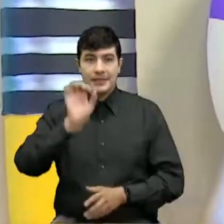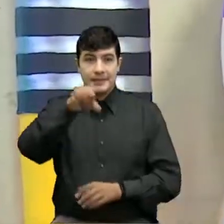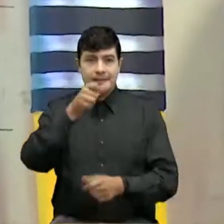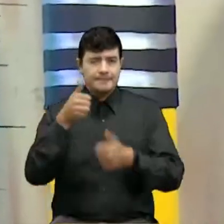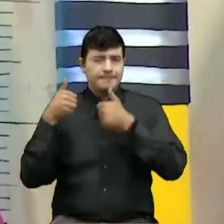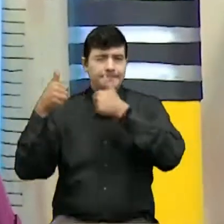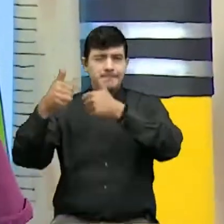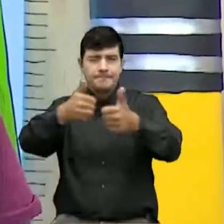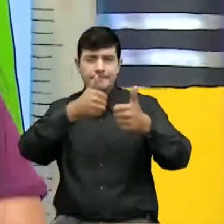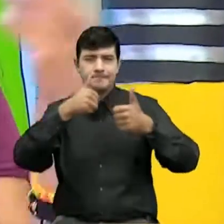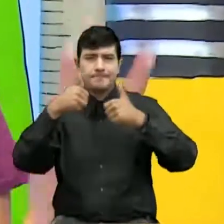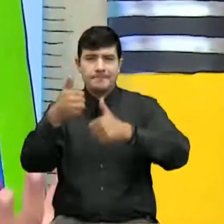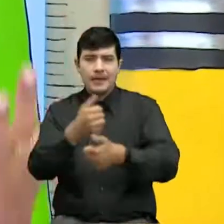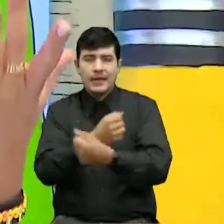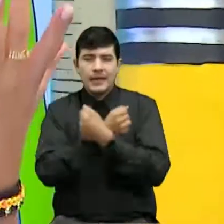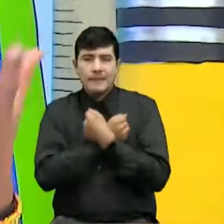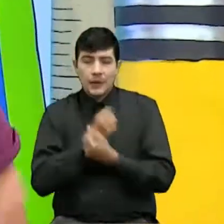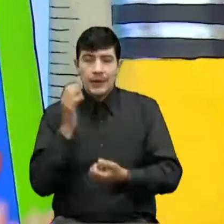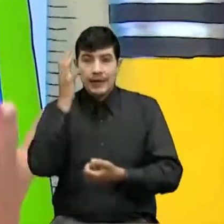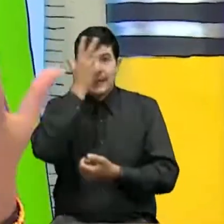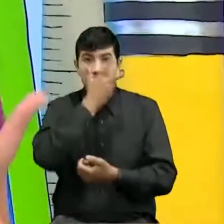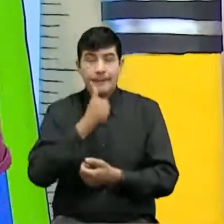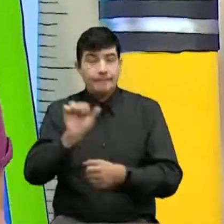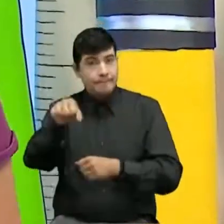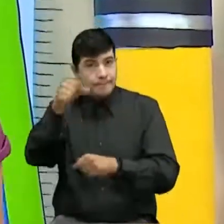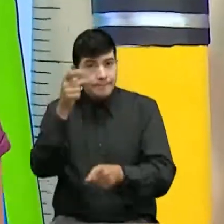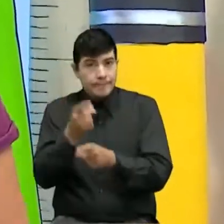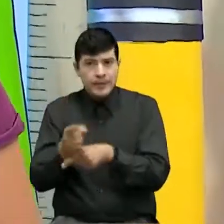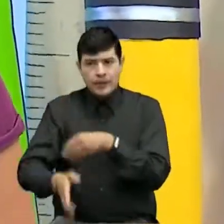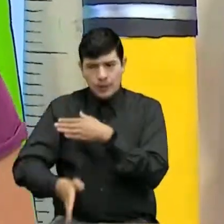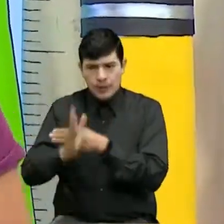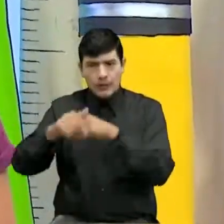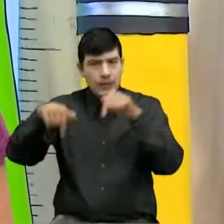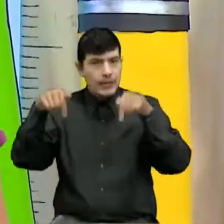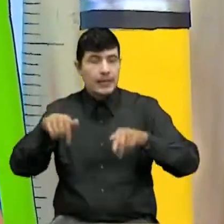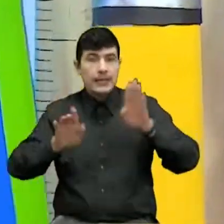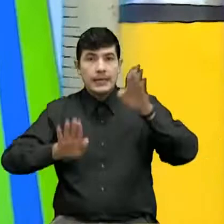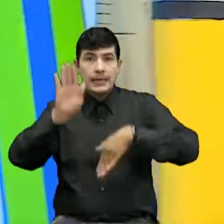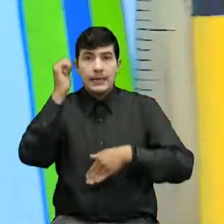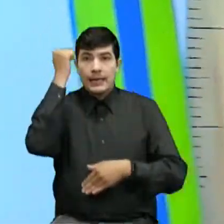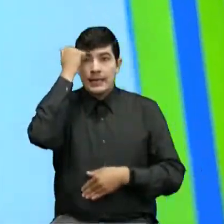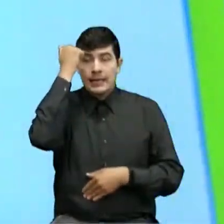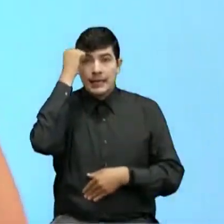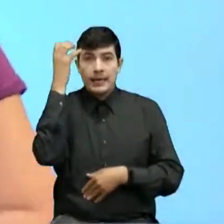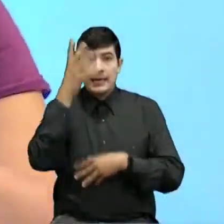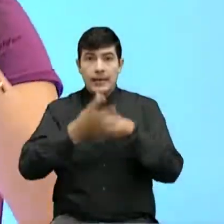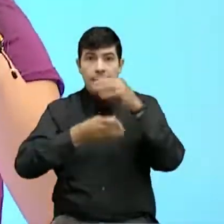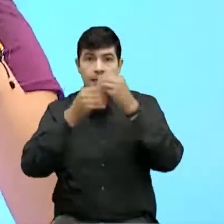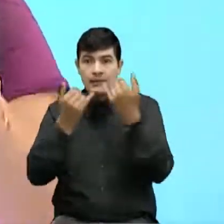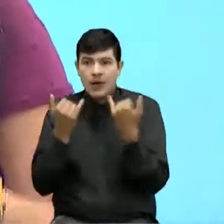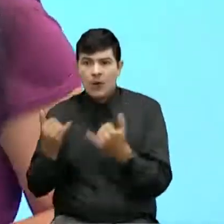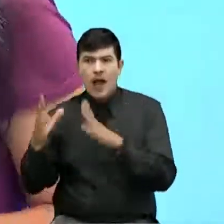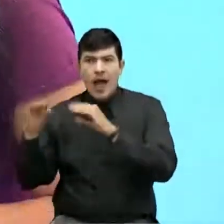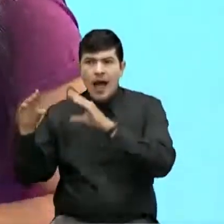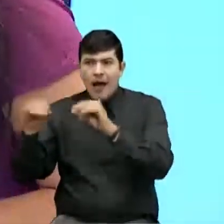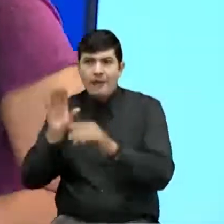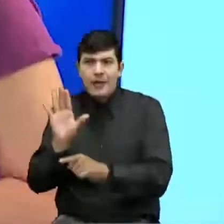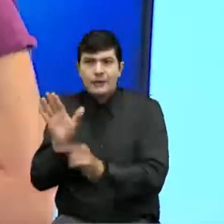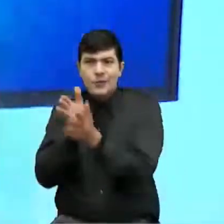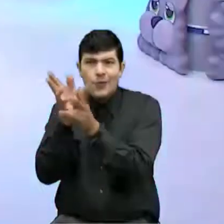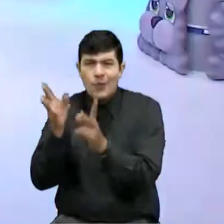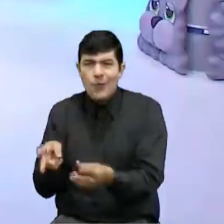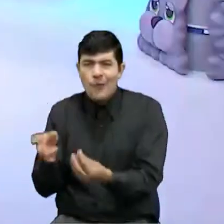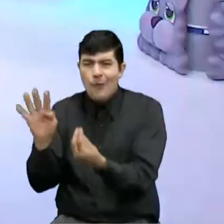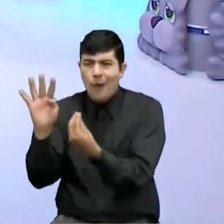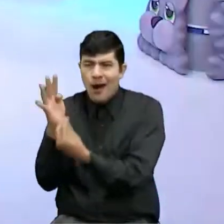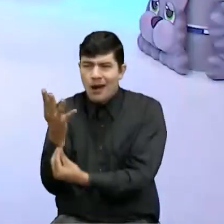Muy bien, mis amores hermosos, continuamos con más de Presente, profe, y a continuación vamos a hablar con los niños de cuarto, ¿no,